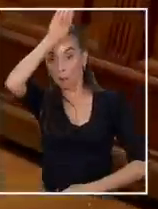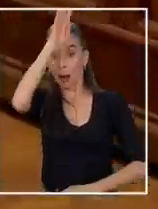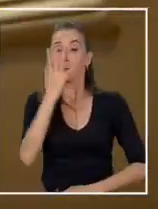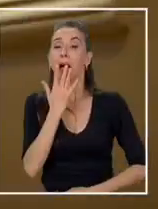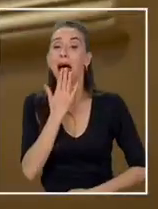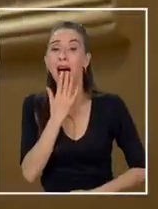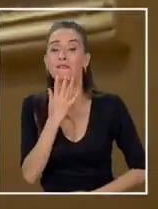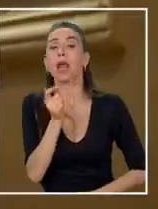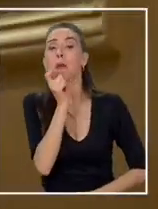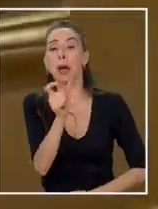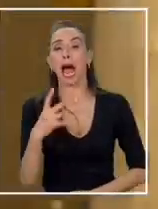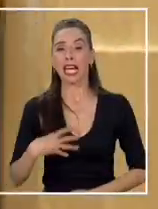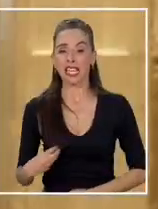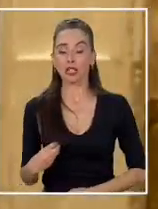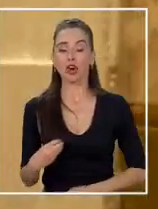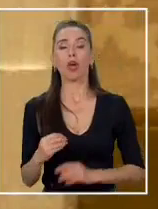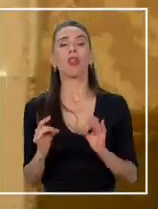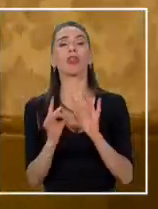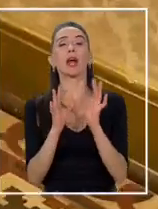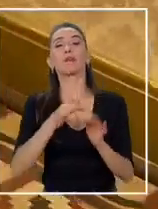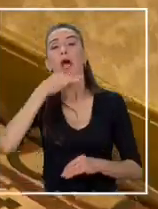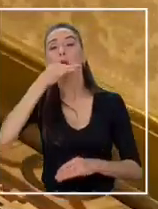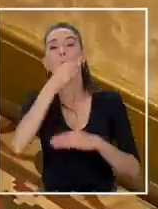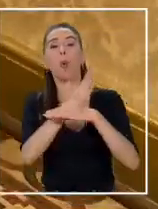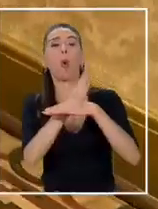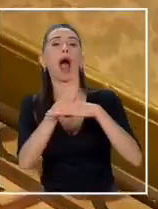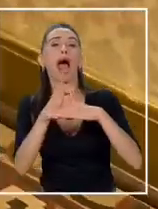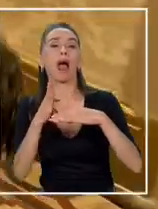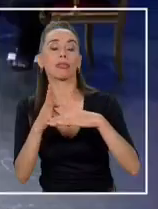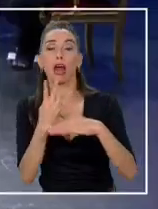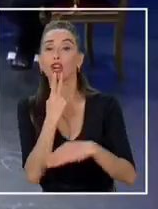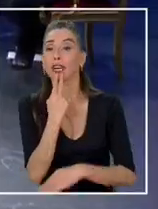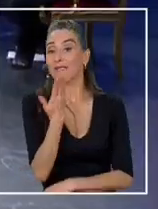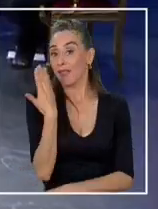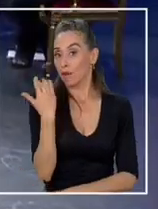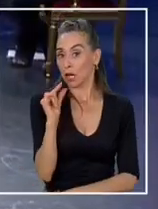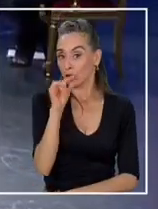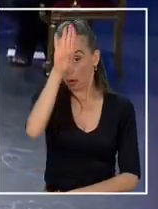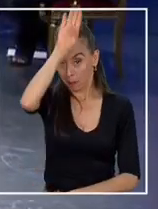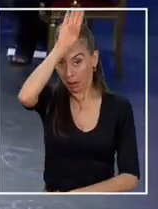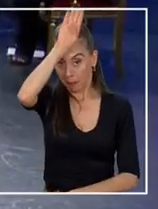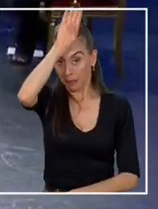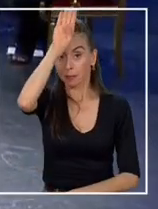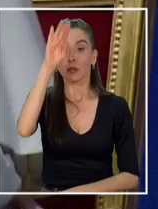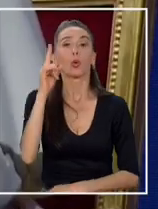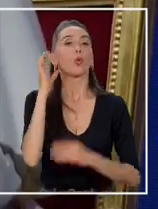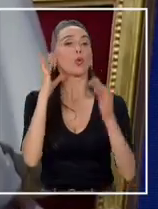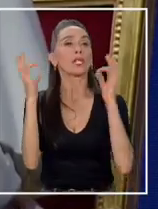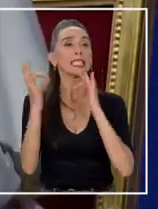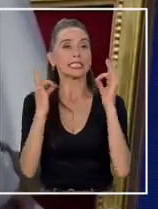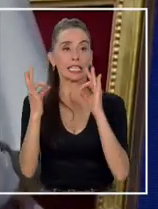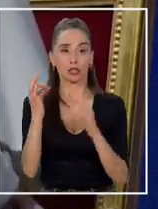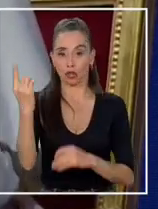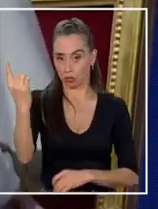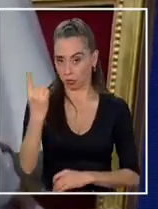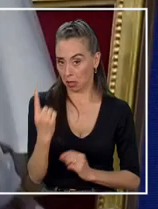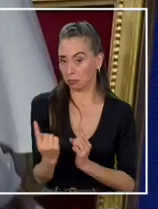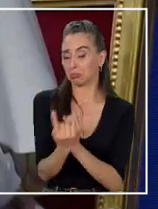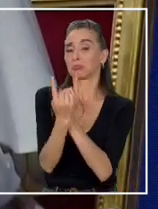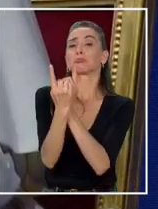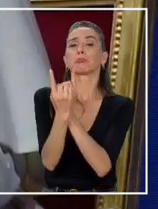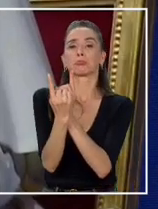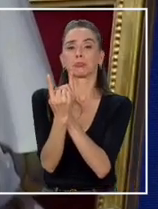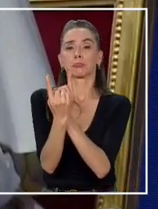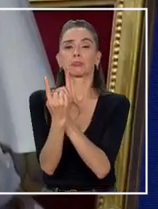hasta que de pronto, en tono anecdótico, relató un episodio vivido recientemente. Arriba de una señora. Me encontré con